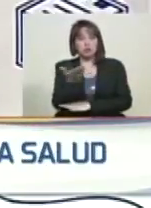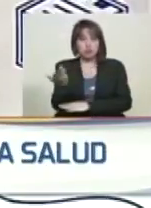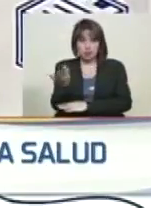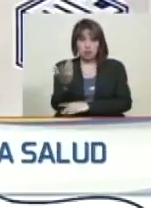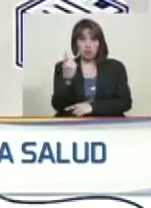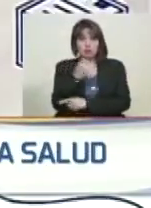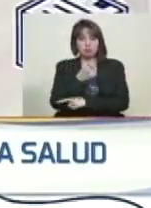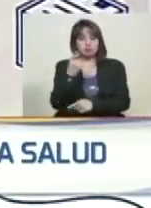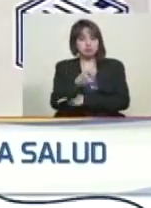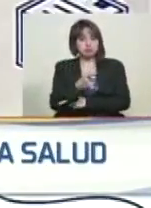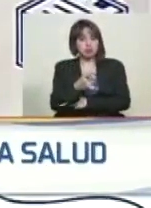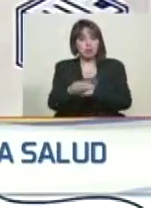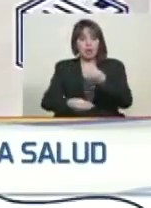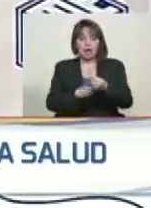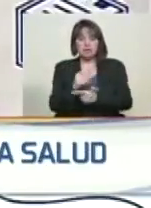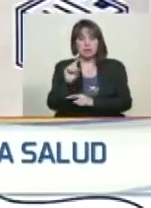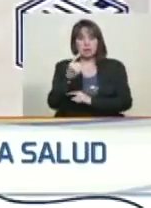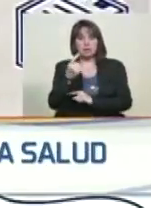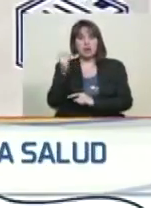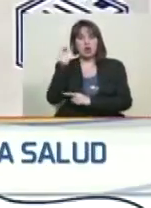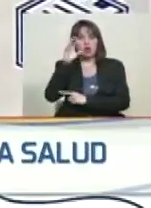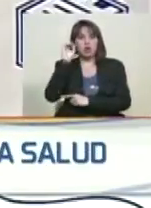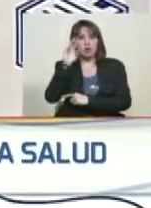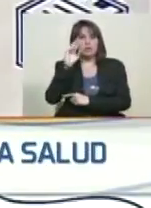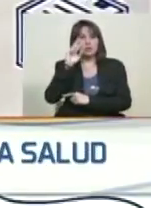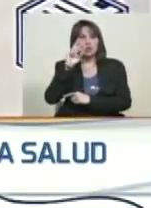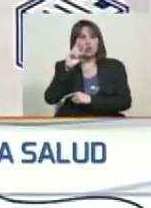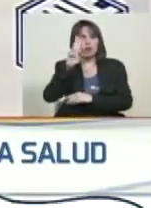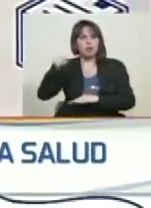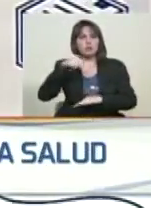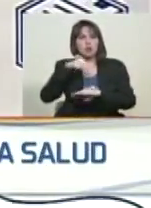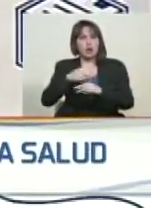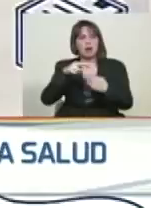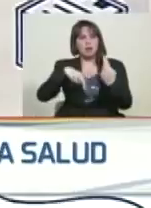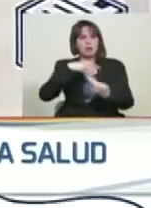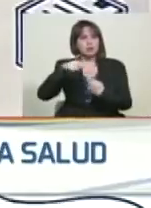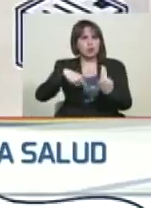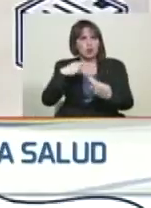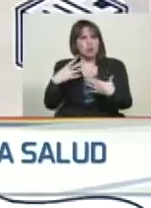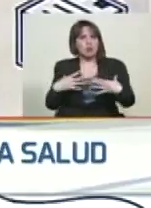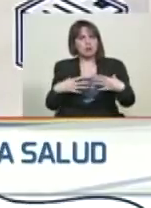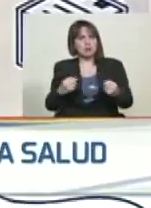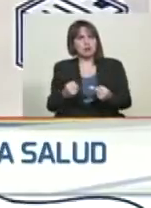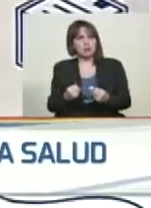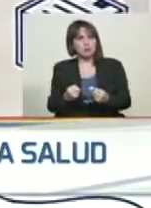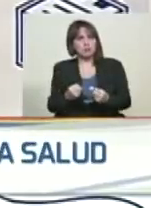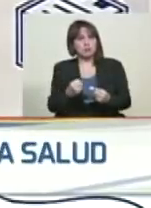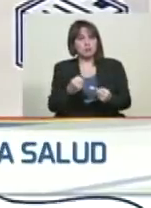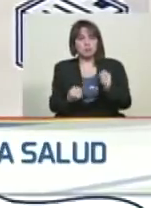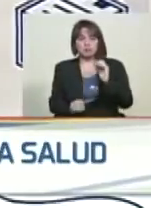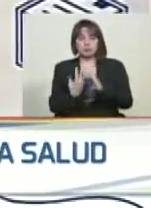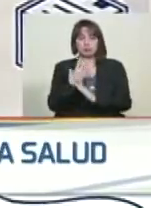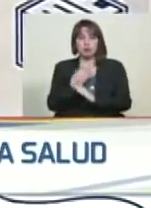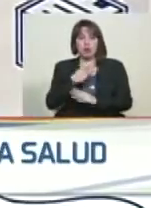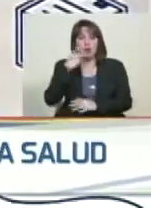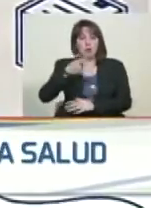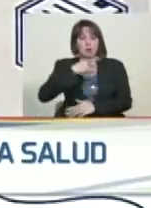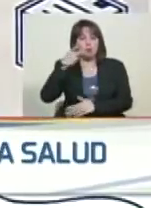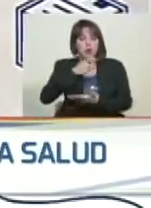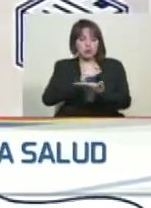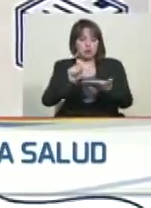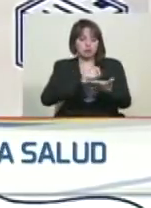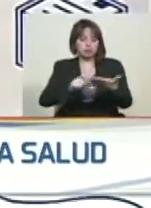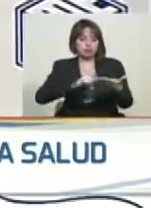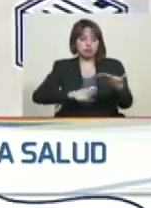dio la instrucción de realizar este congreso nacional revolucionario con las intenciones de crear las políticas para la nueva etapa